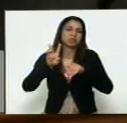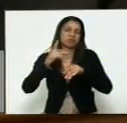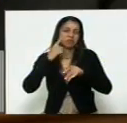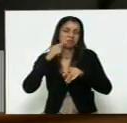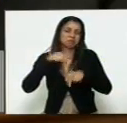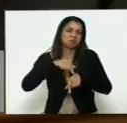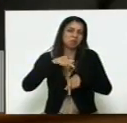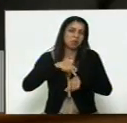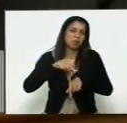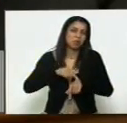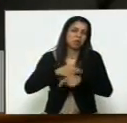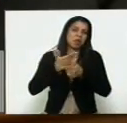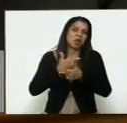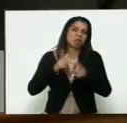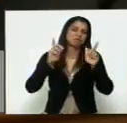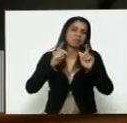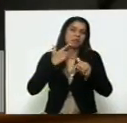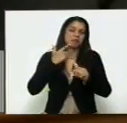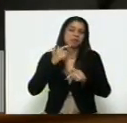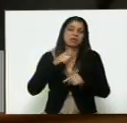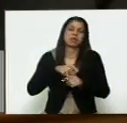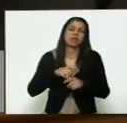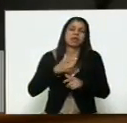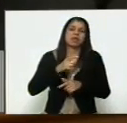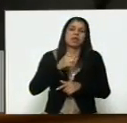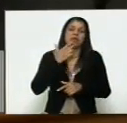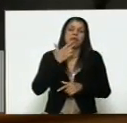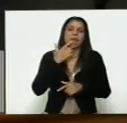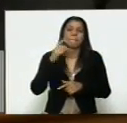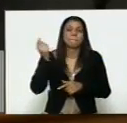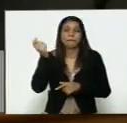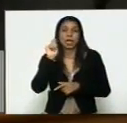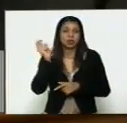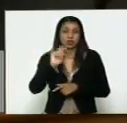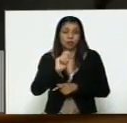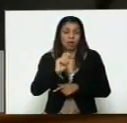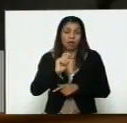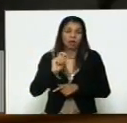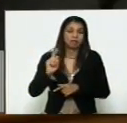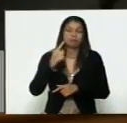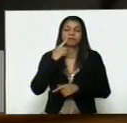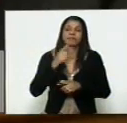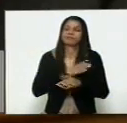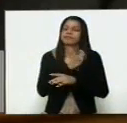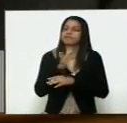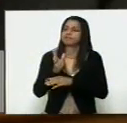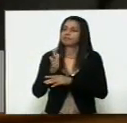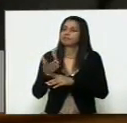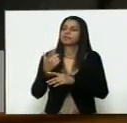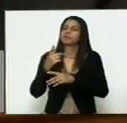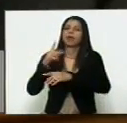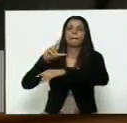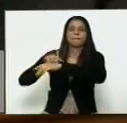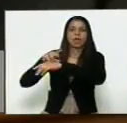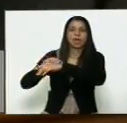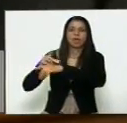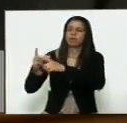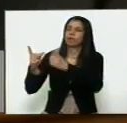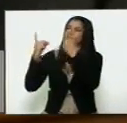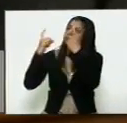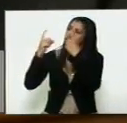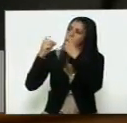licencia o permiso remunerado cada mes a los fines de asistir a la consulta